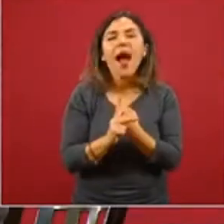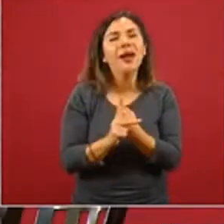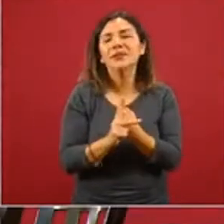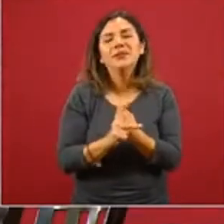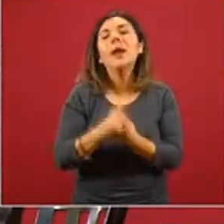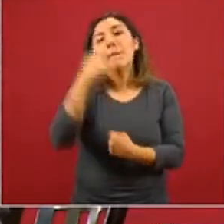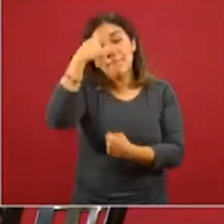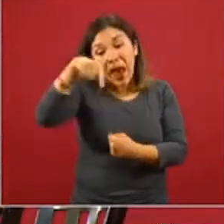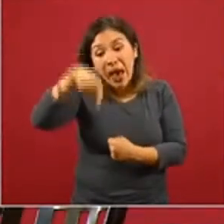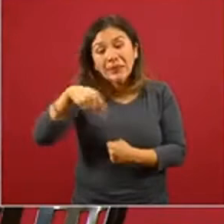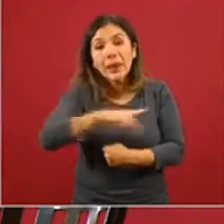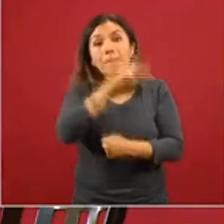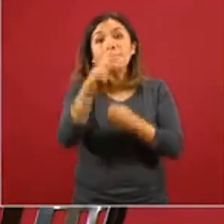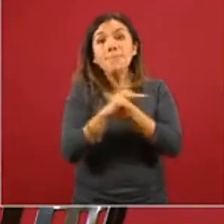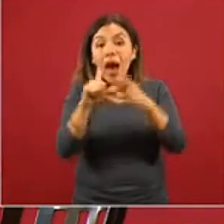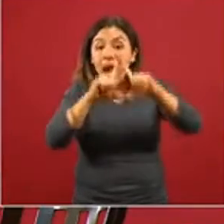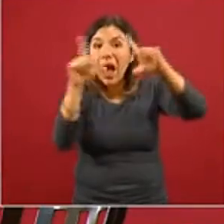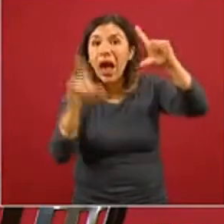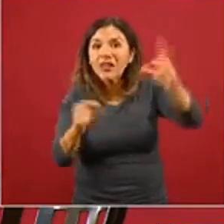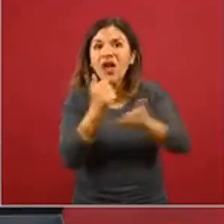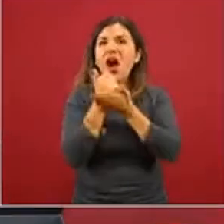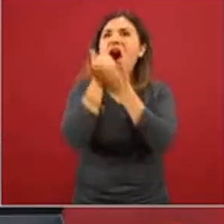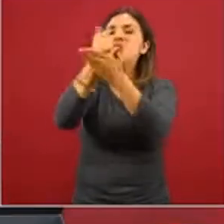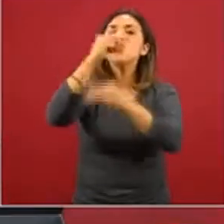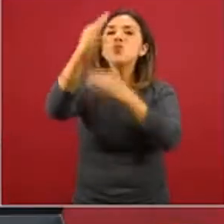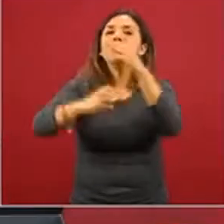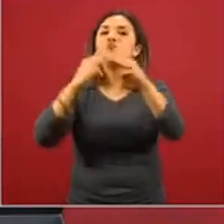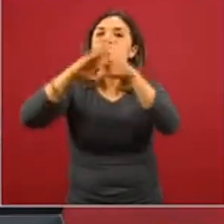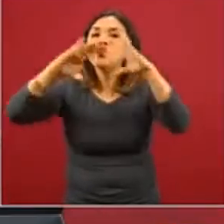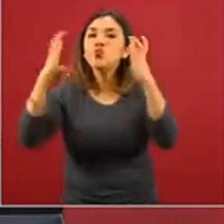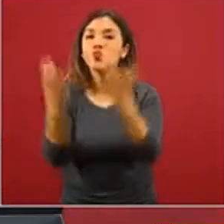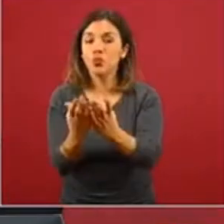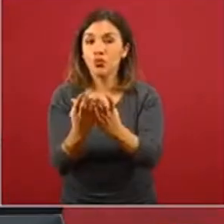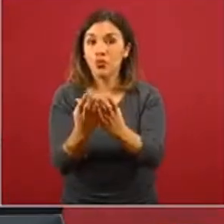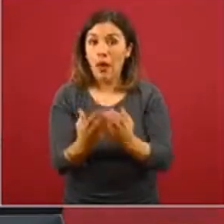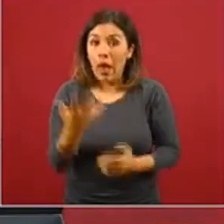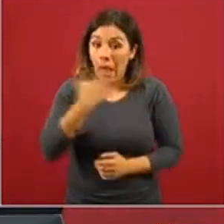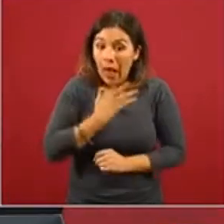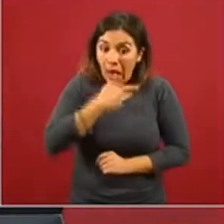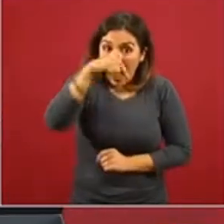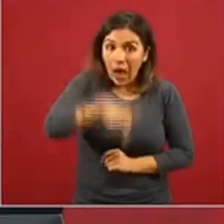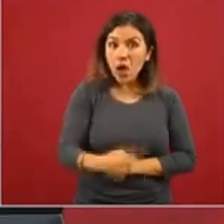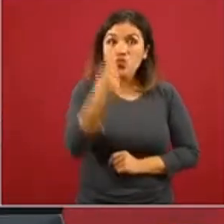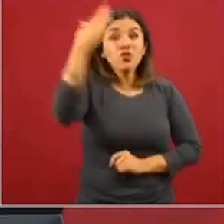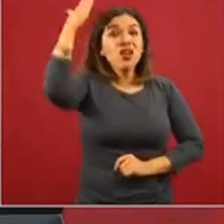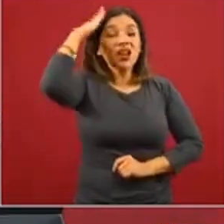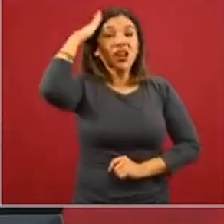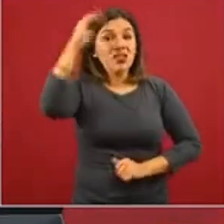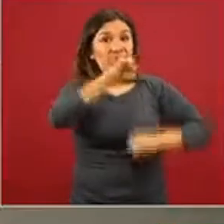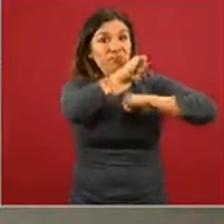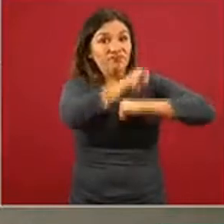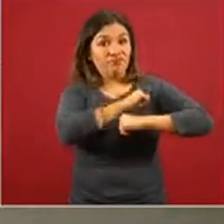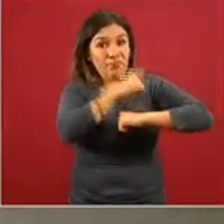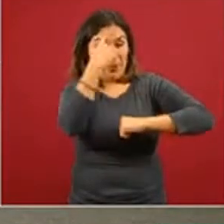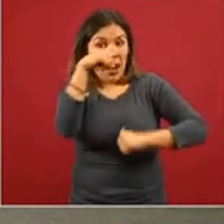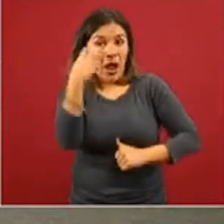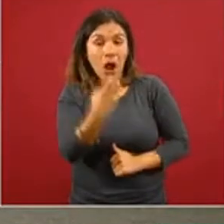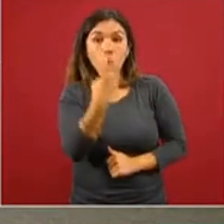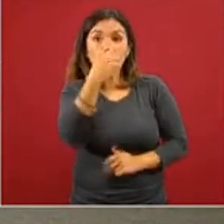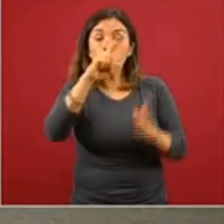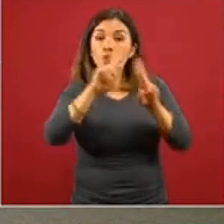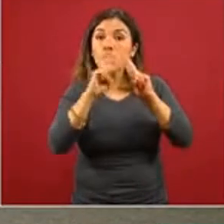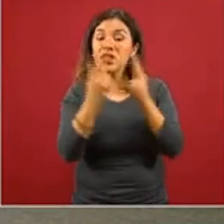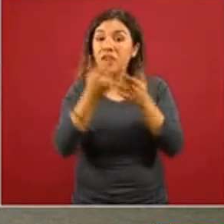sino para que el país favorezca al resto del mundo. Desde luego, el tener una figura de liderazgo en una